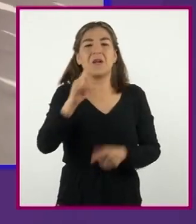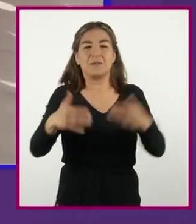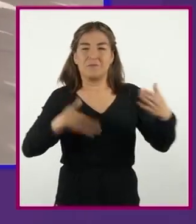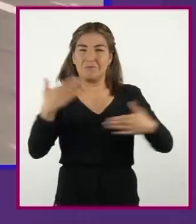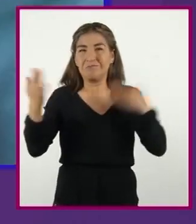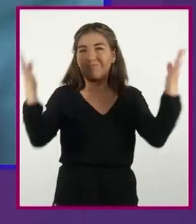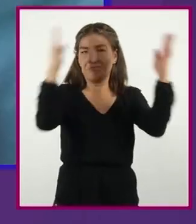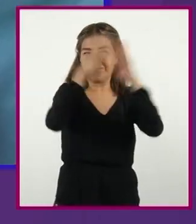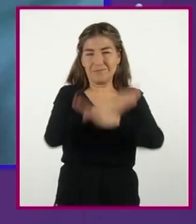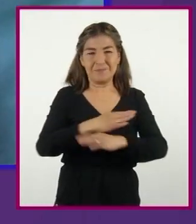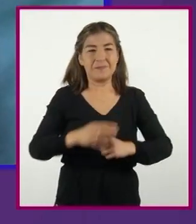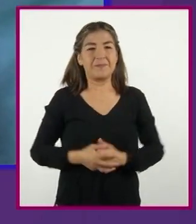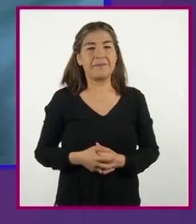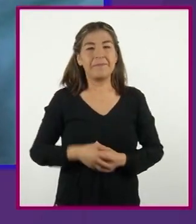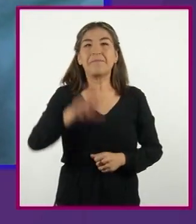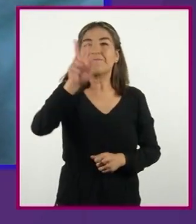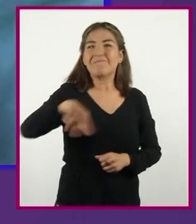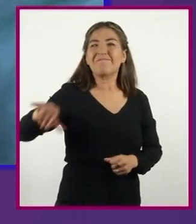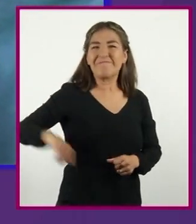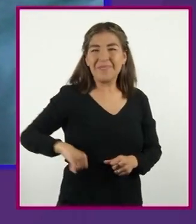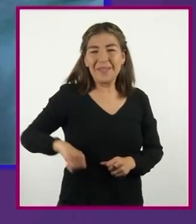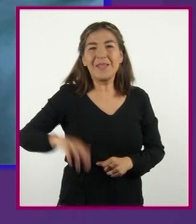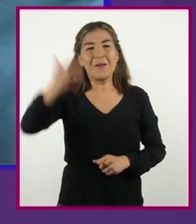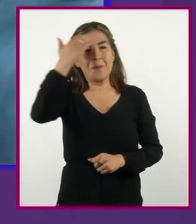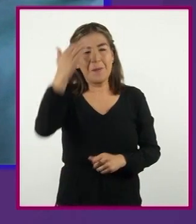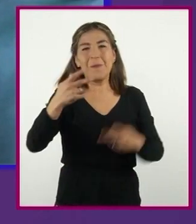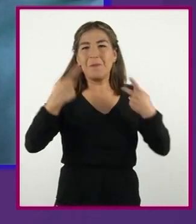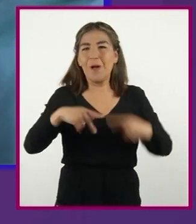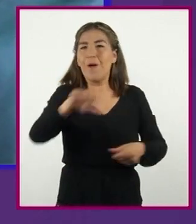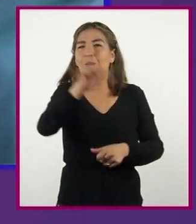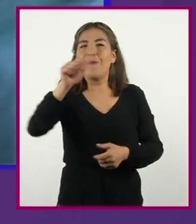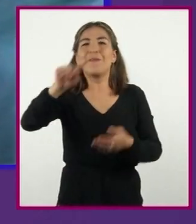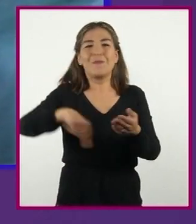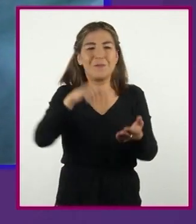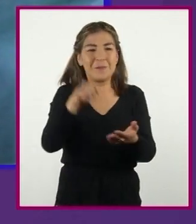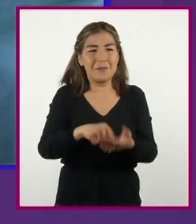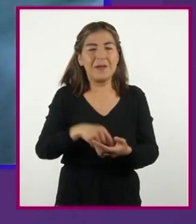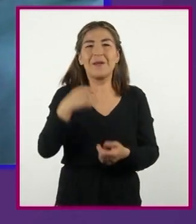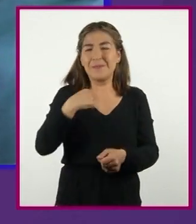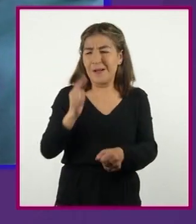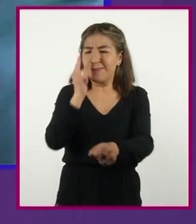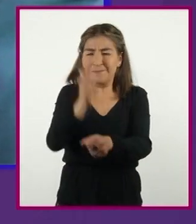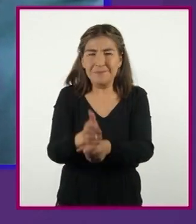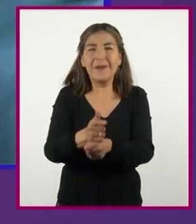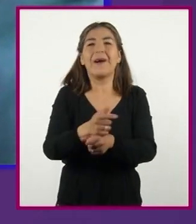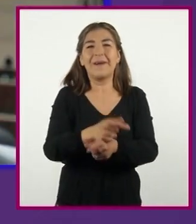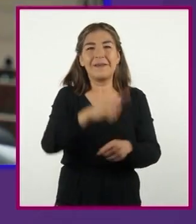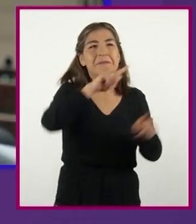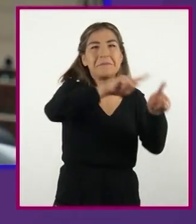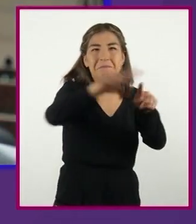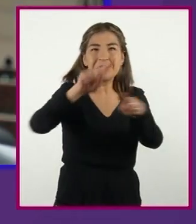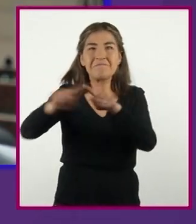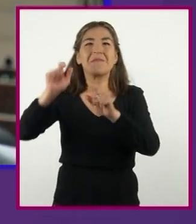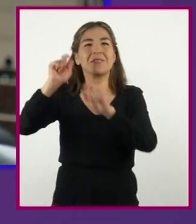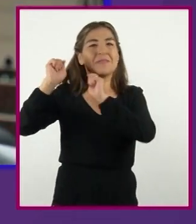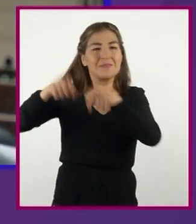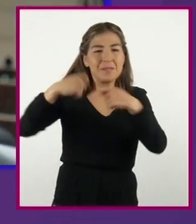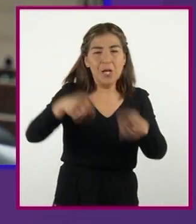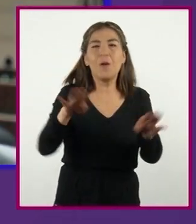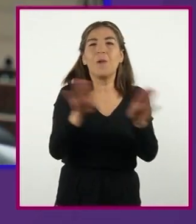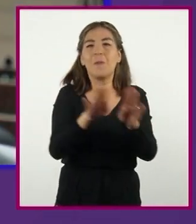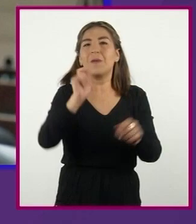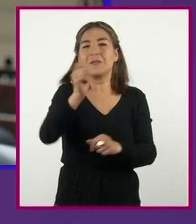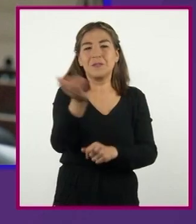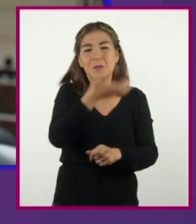convivencia. Qué interesante es conocer a personas de otros lugares. Me di cuenta de que tenemos diversas tradiciones porque pertenecemos